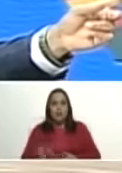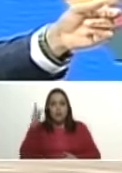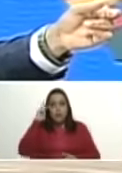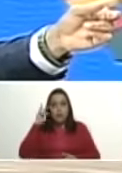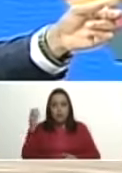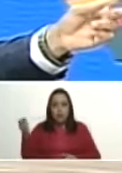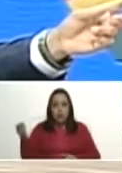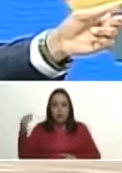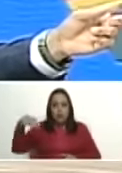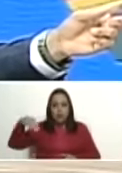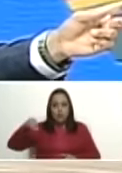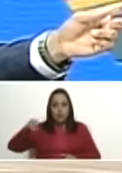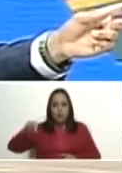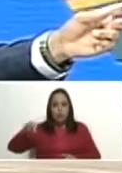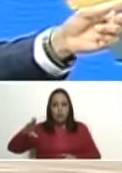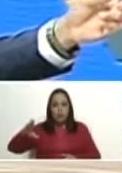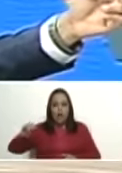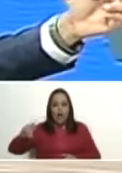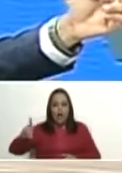Moncada ha estado